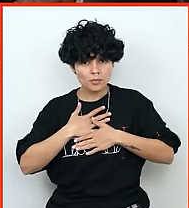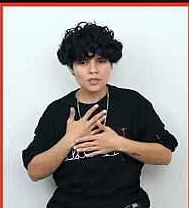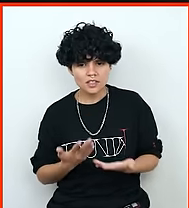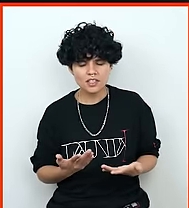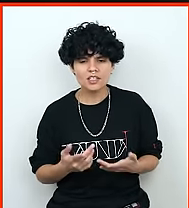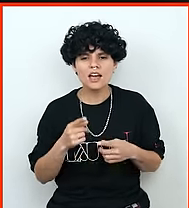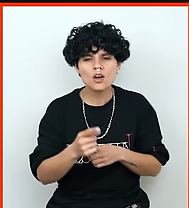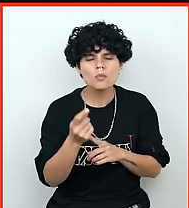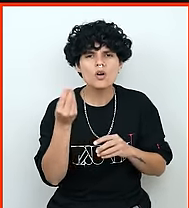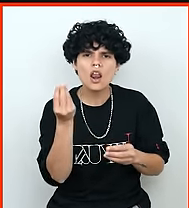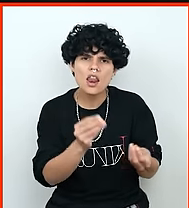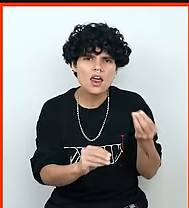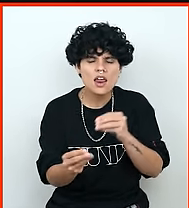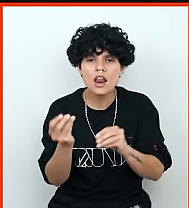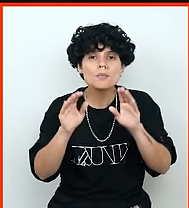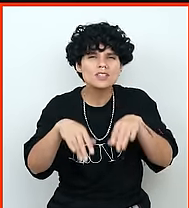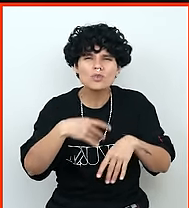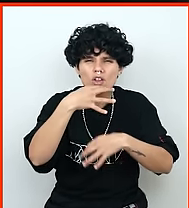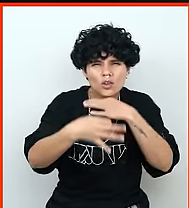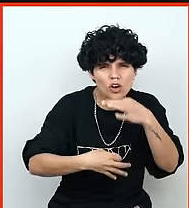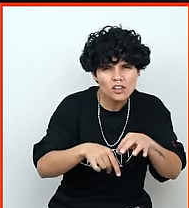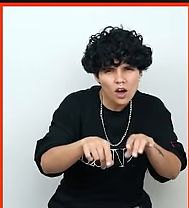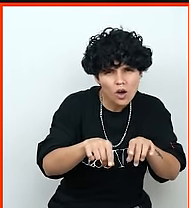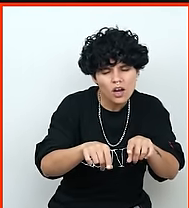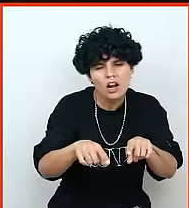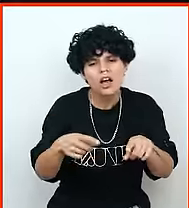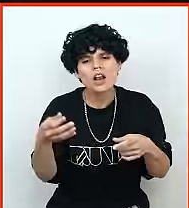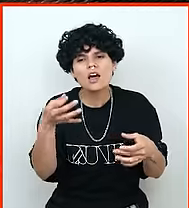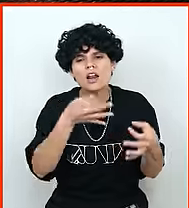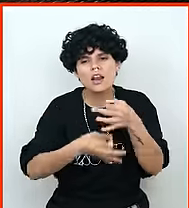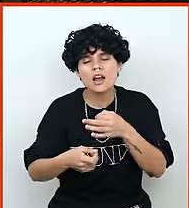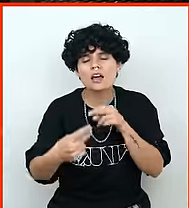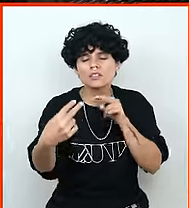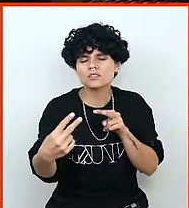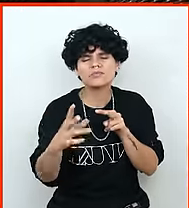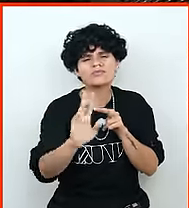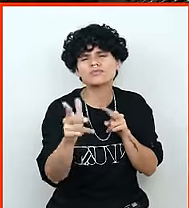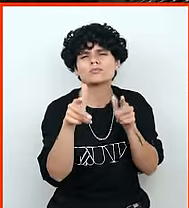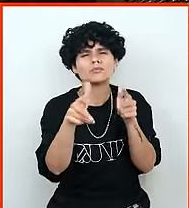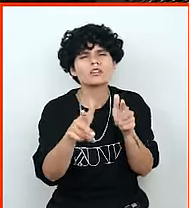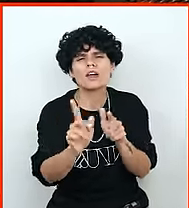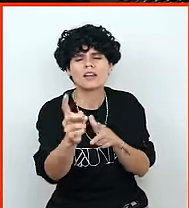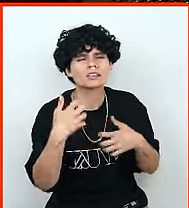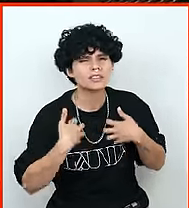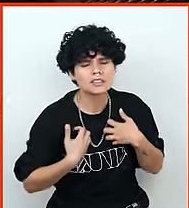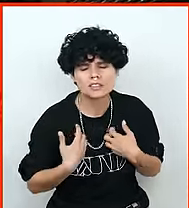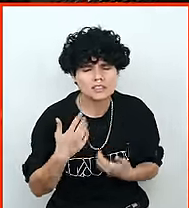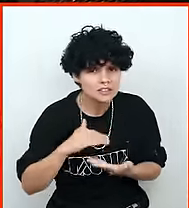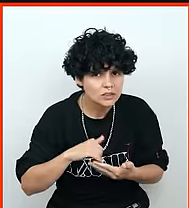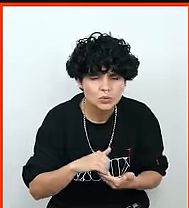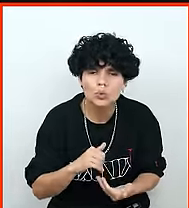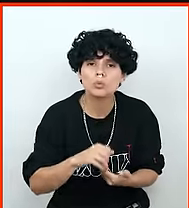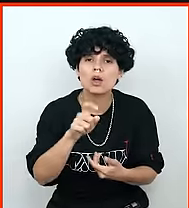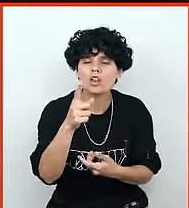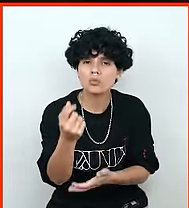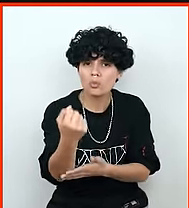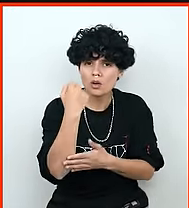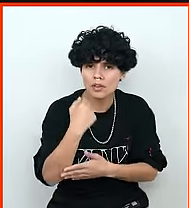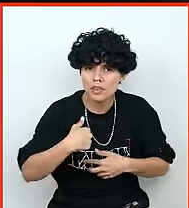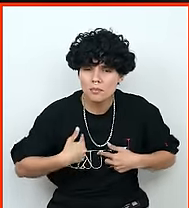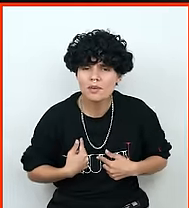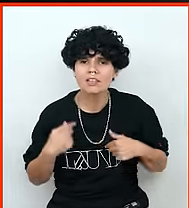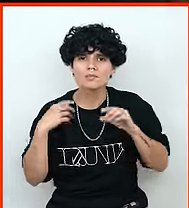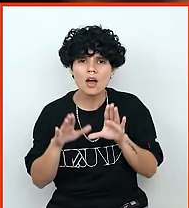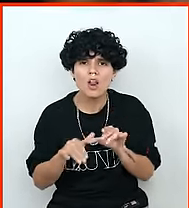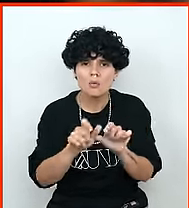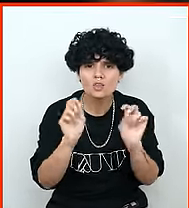construcción parto básicamente contándote lo mismo que te acabo de decir. Sí, sí, sí, ¿cachai? Claro. No quiero molestarte, solo deberías saberlo, sí, mijo. Claro. Decir que me ayudaste, tuve un